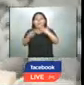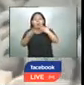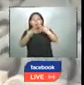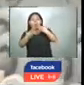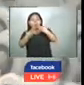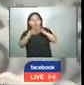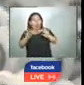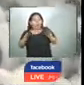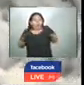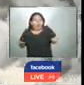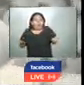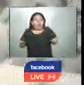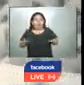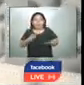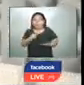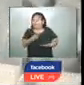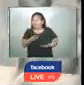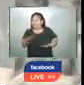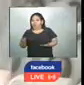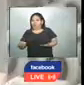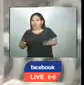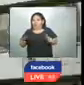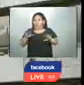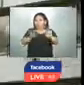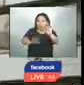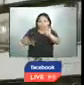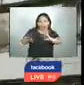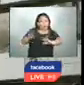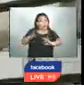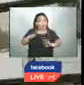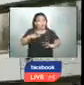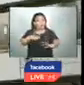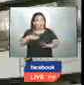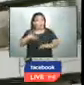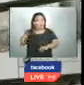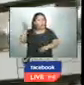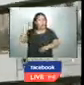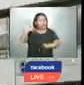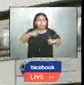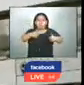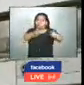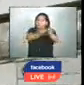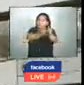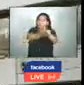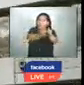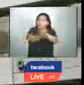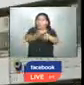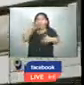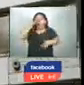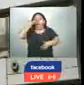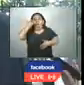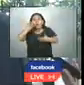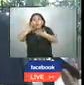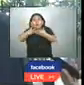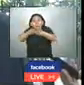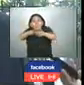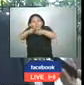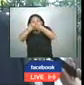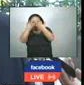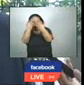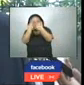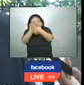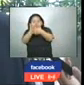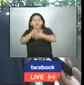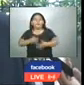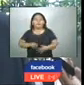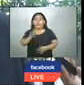persiste escasez de materias primas, incluso de algunas donde no se habían reportado problemas como por ejemplo el vidrio. Si usted ve,